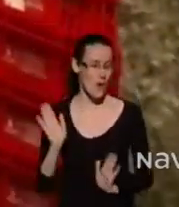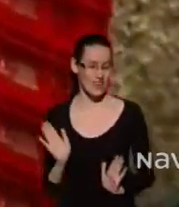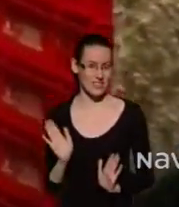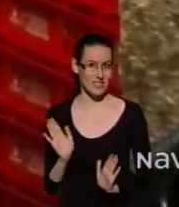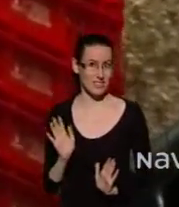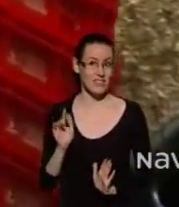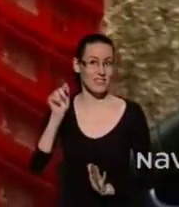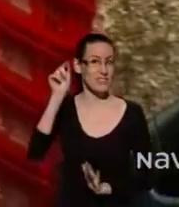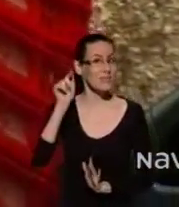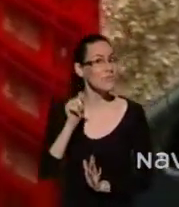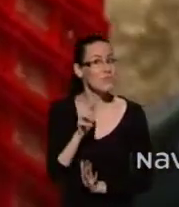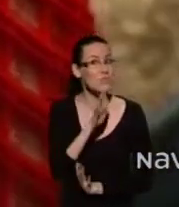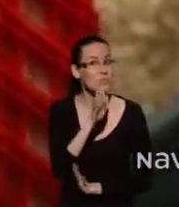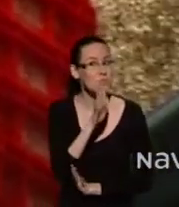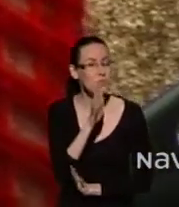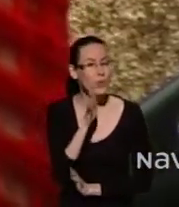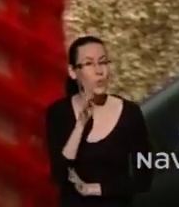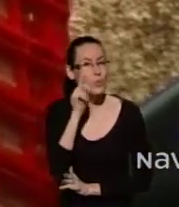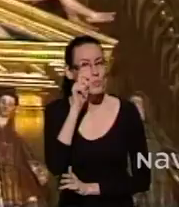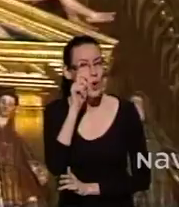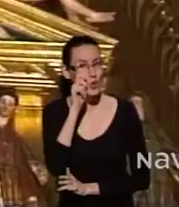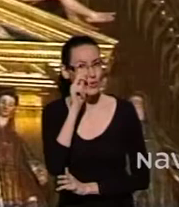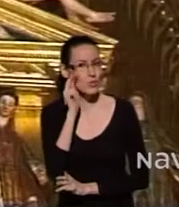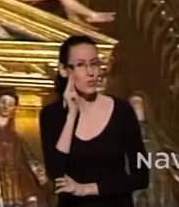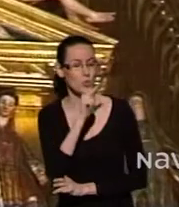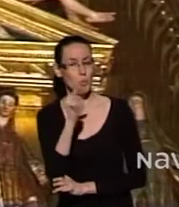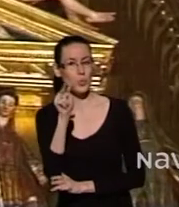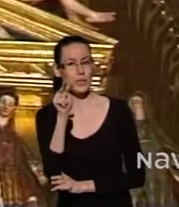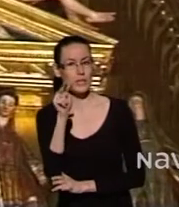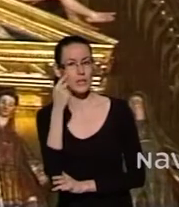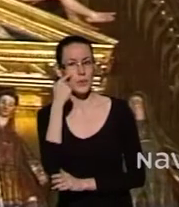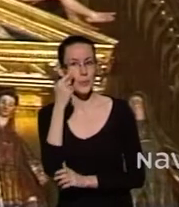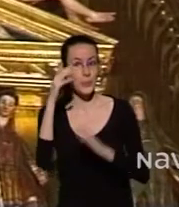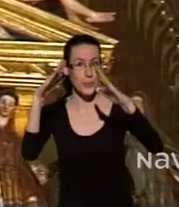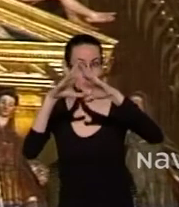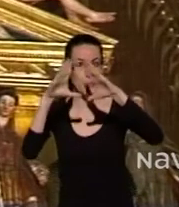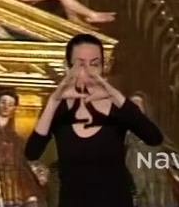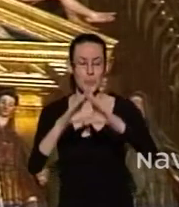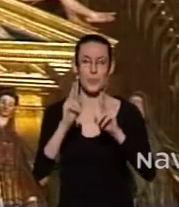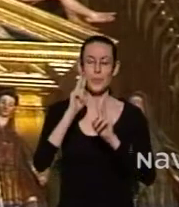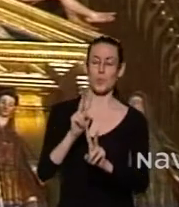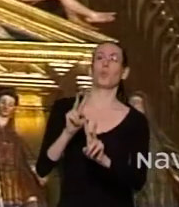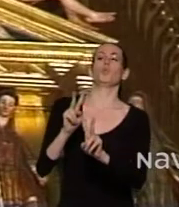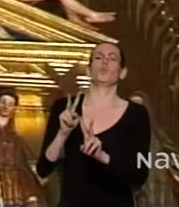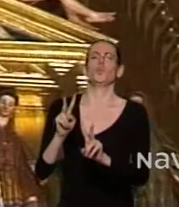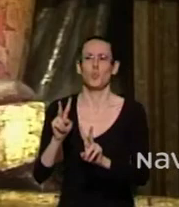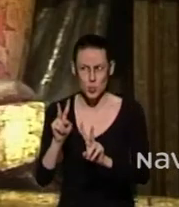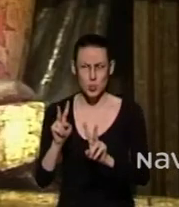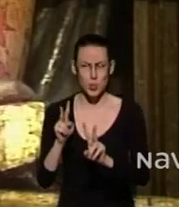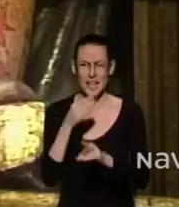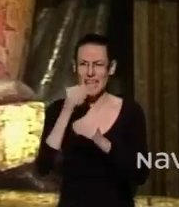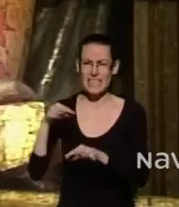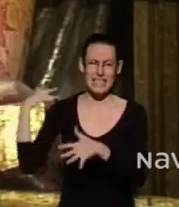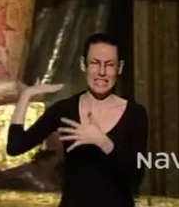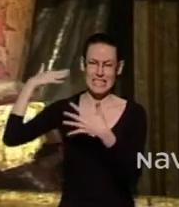esto influye el asombro de los turistas cuando contemplan este retablo. La frase más escuchada a lo largo de la historia es: